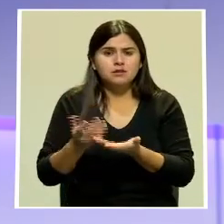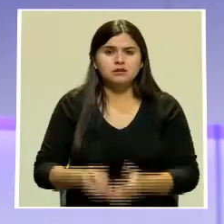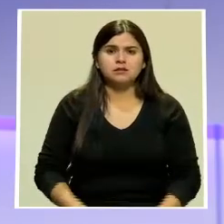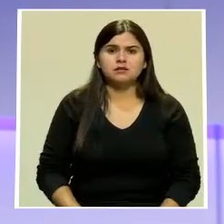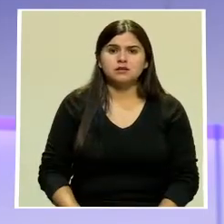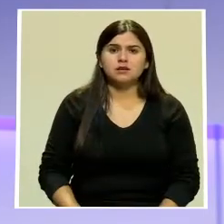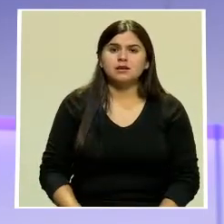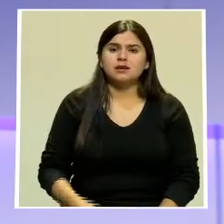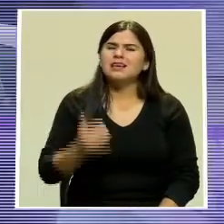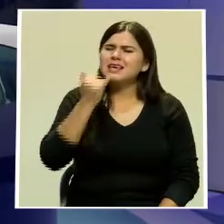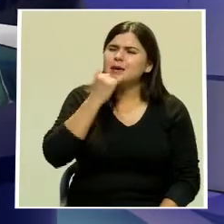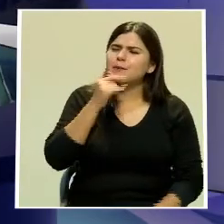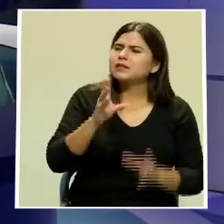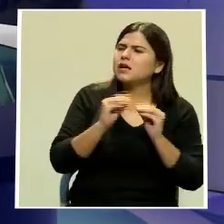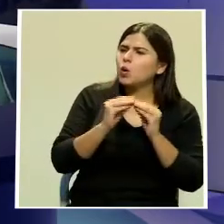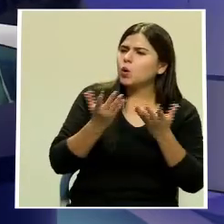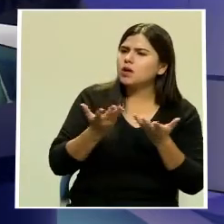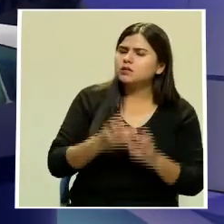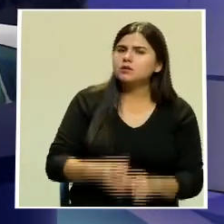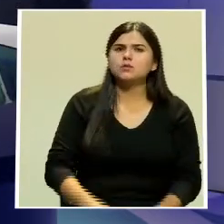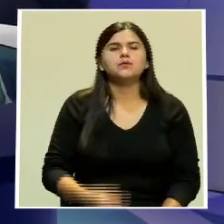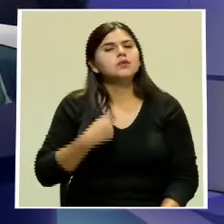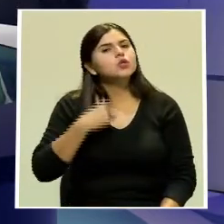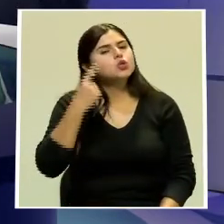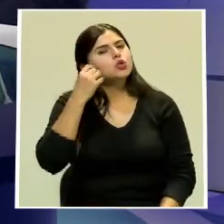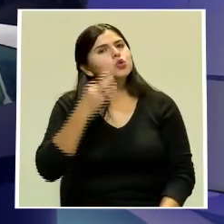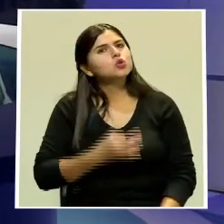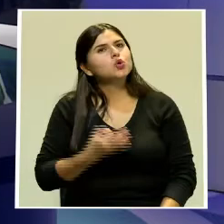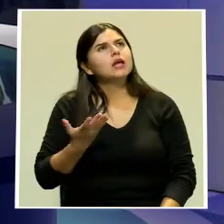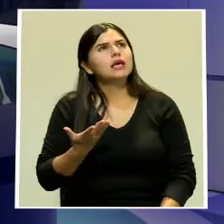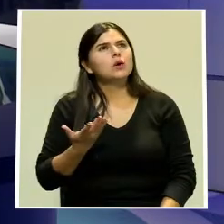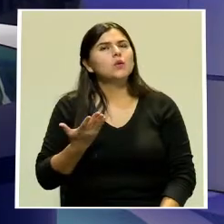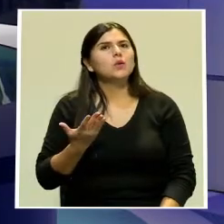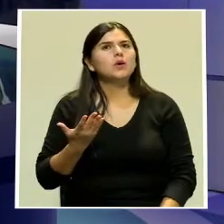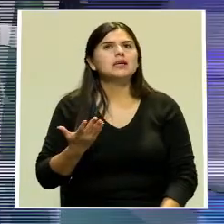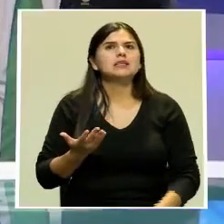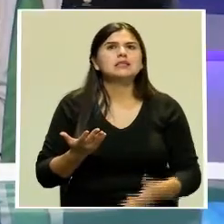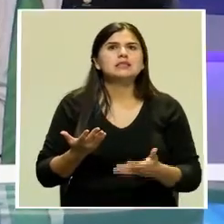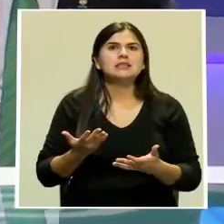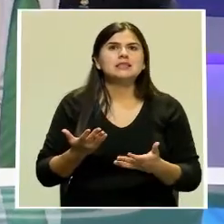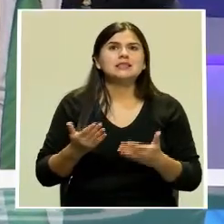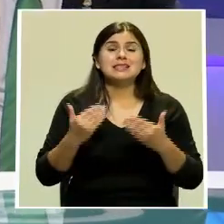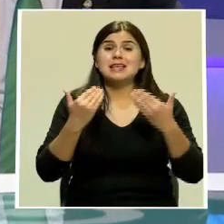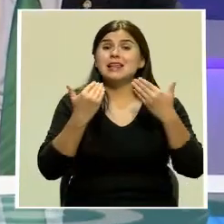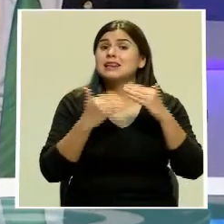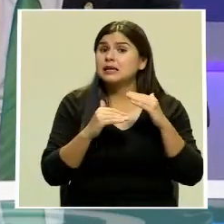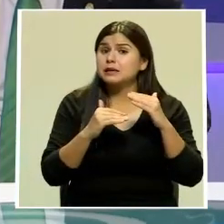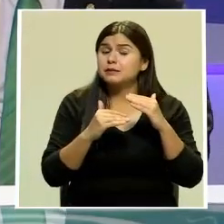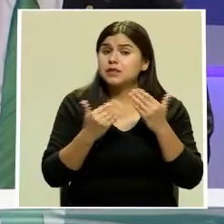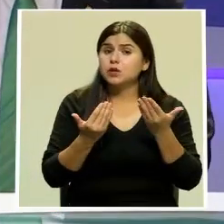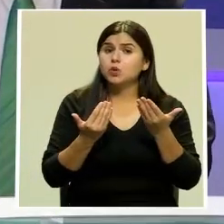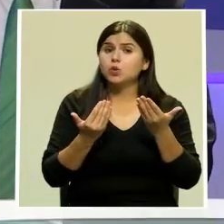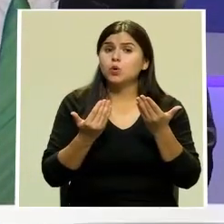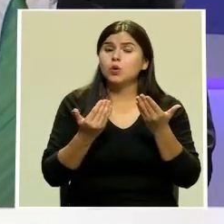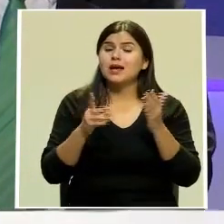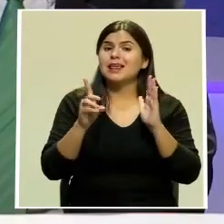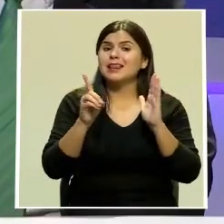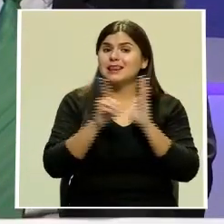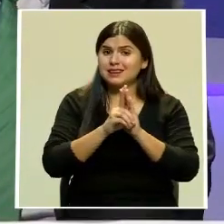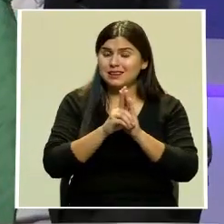¿Qué pasa en el Congreso? Bueno, yo creo que de alguna manera se limitó el derecho